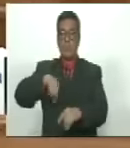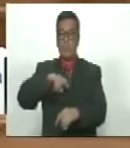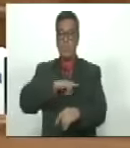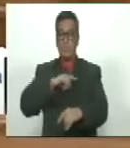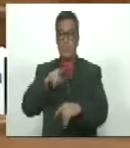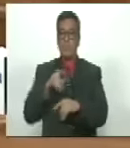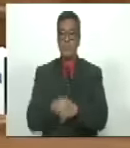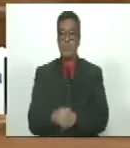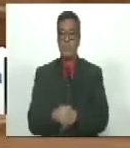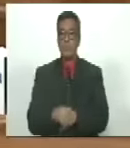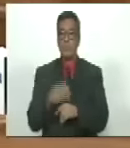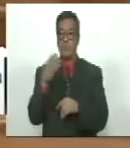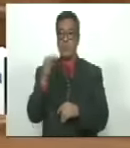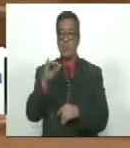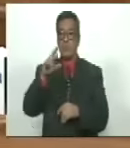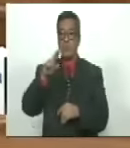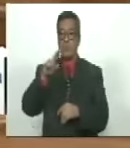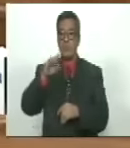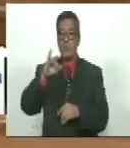todos. Iris, saludo.